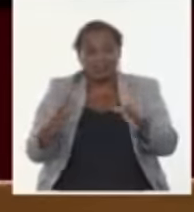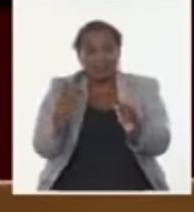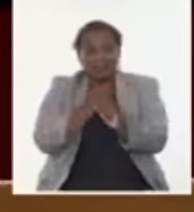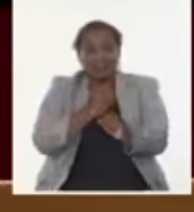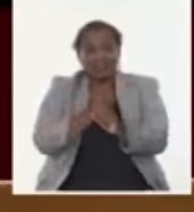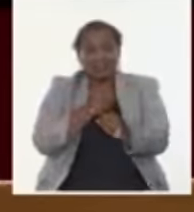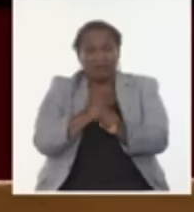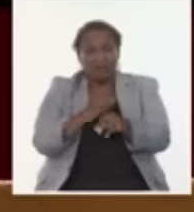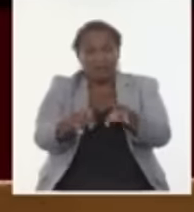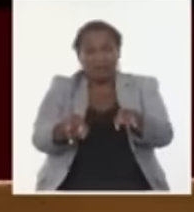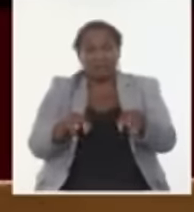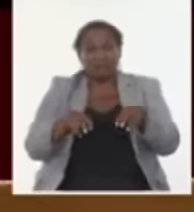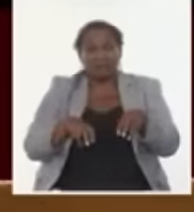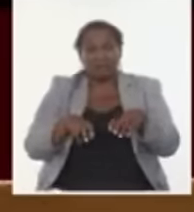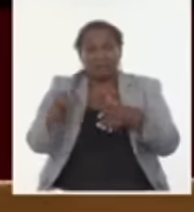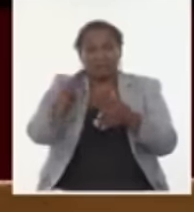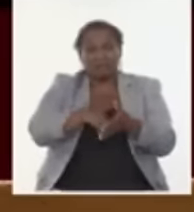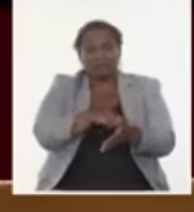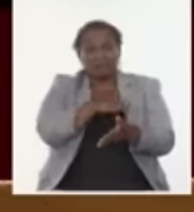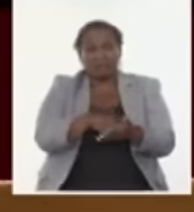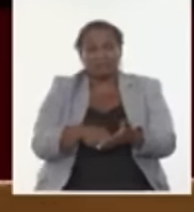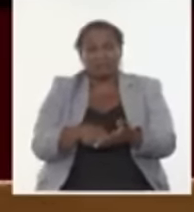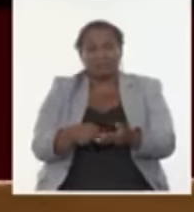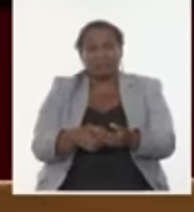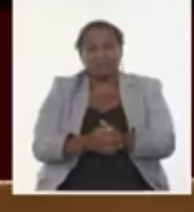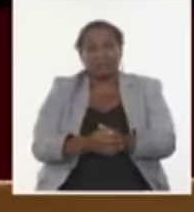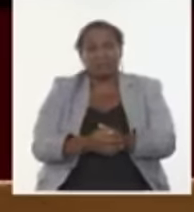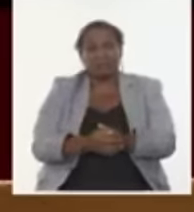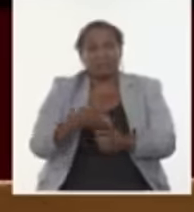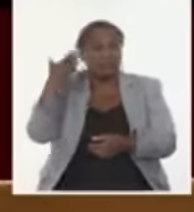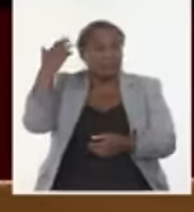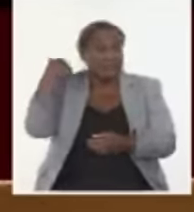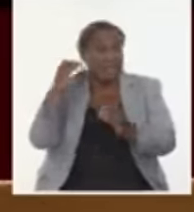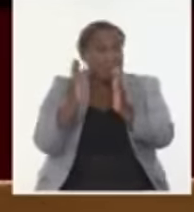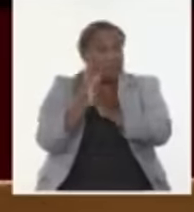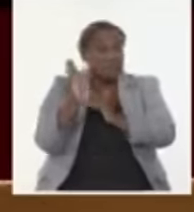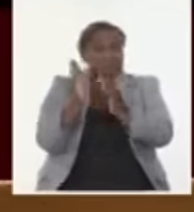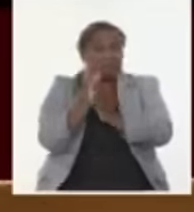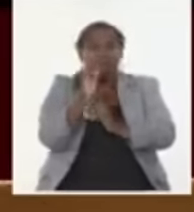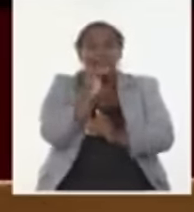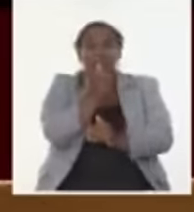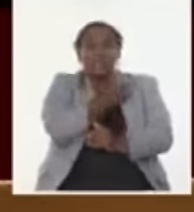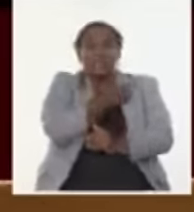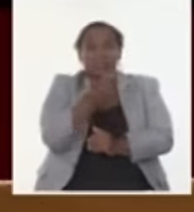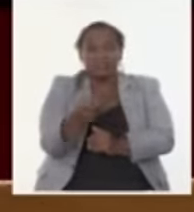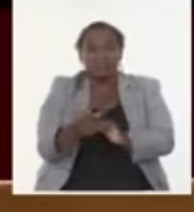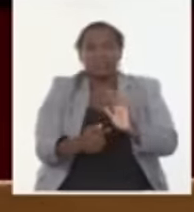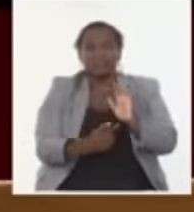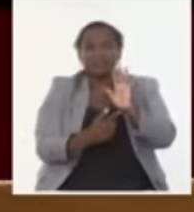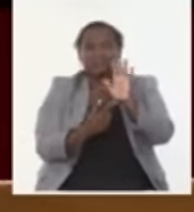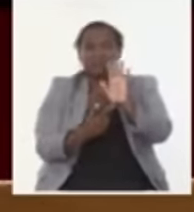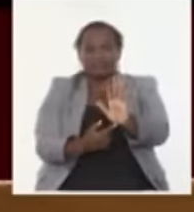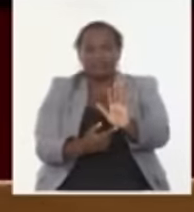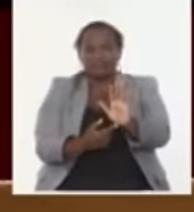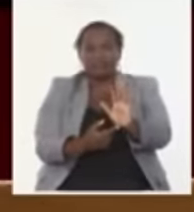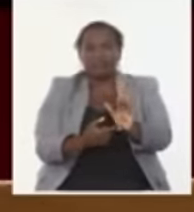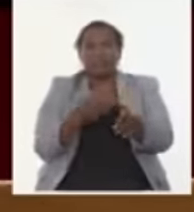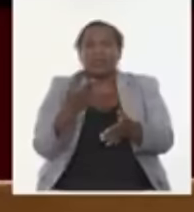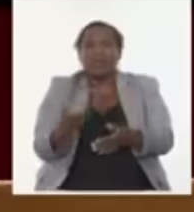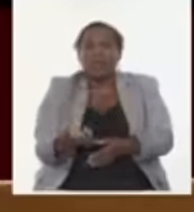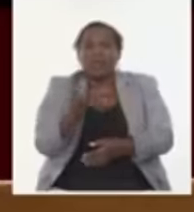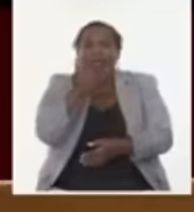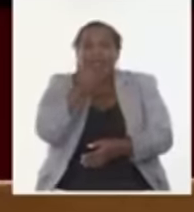la Asamblea Nacional del Poder Popular del pasado mes de diciembre, presentamos las distorsiones